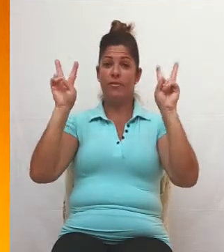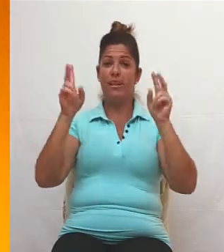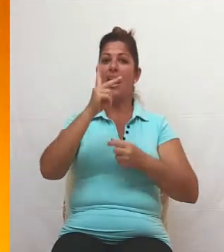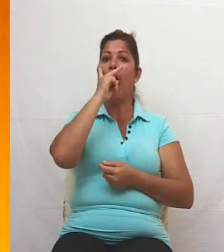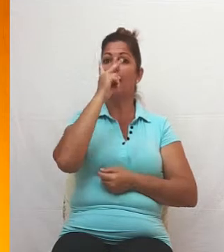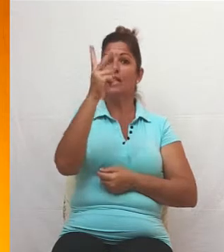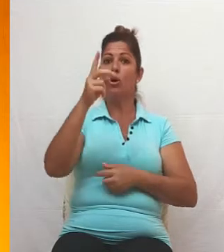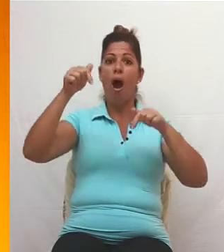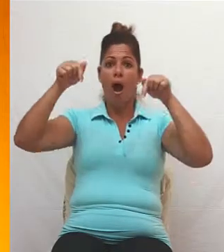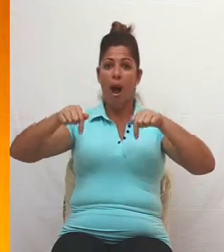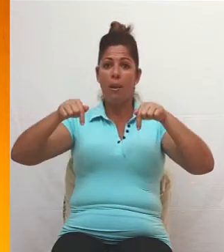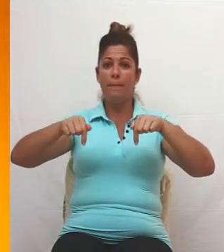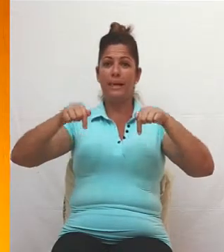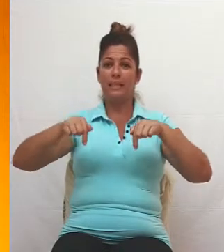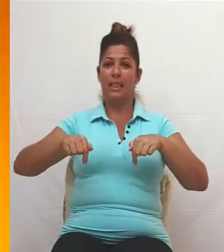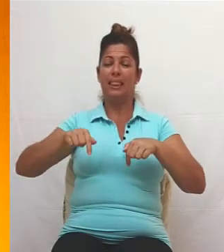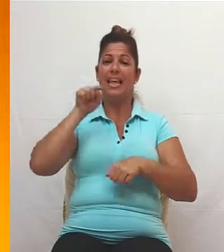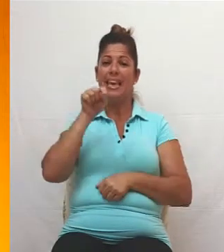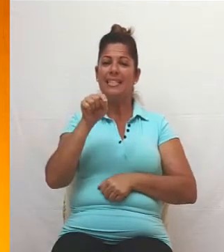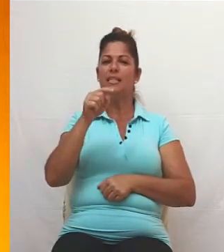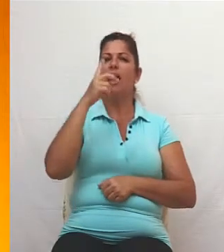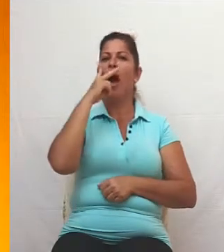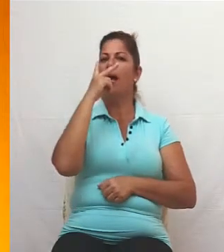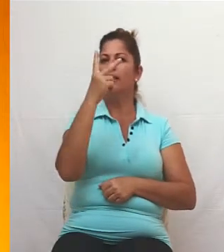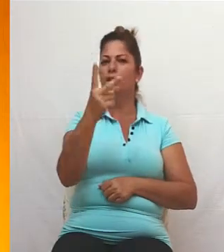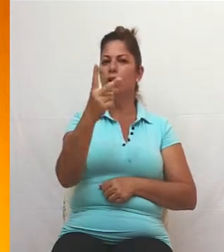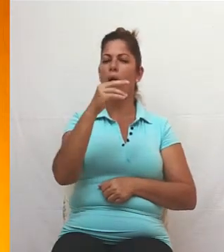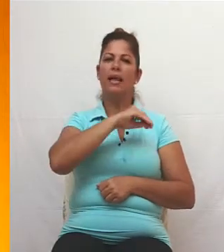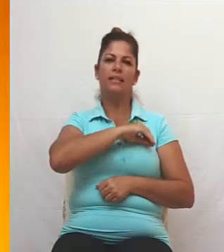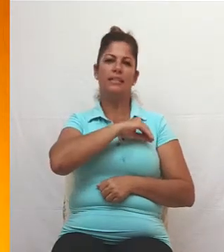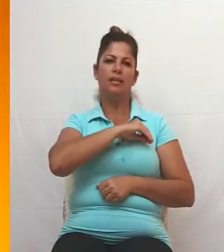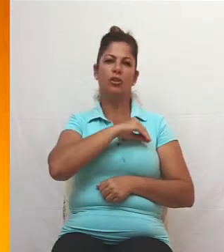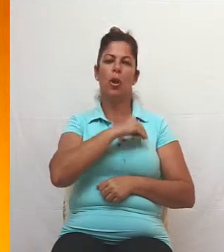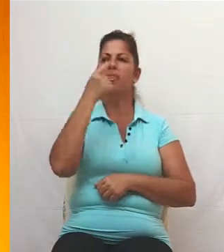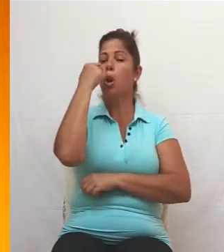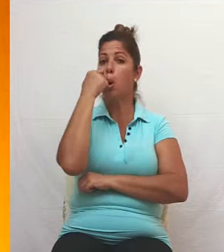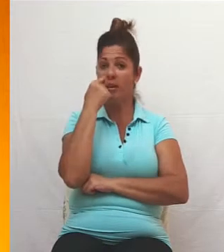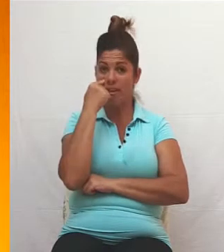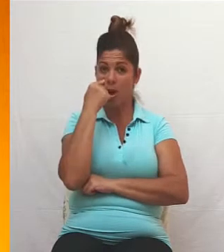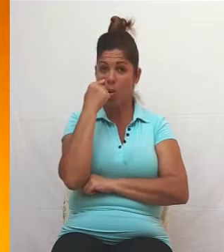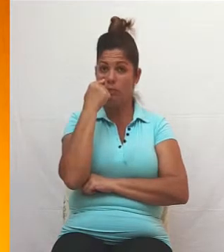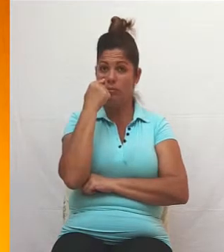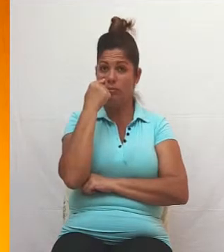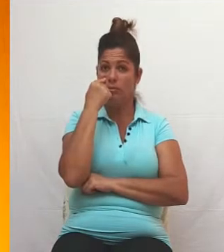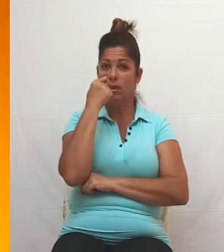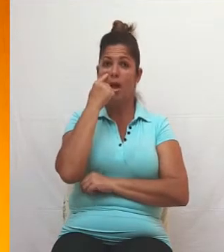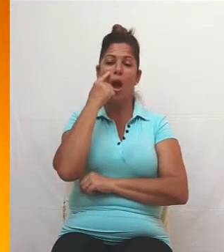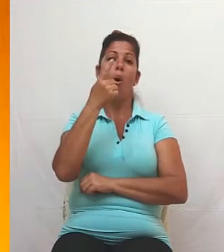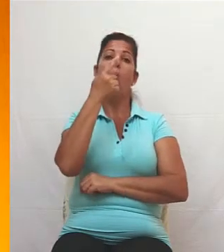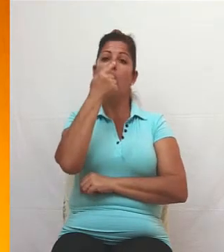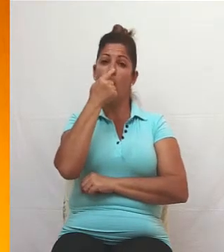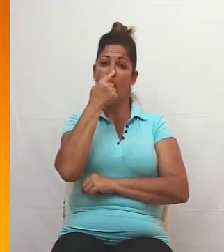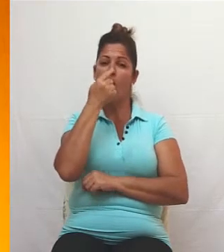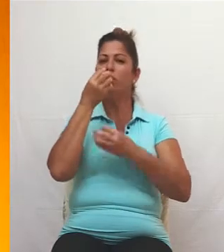vivir la atención al presente consiste en atender a las sensaciones de lo que veo oigo